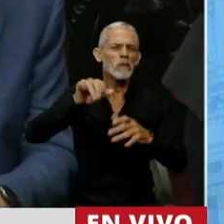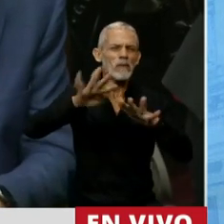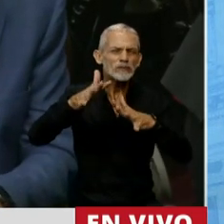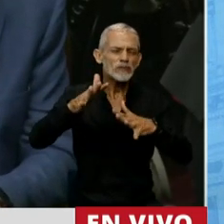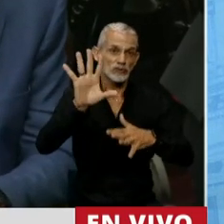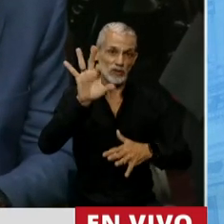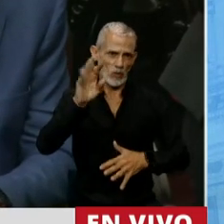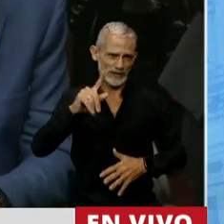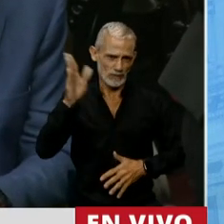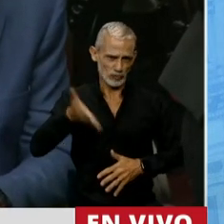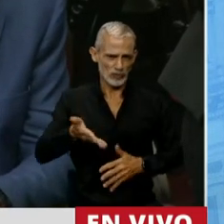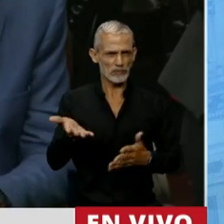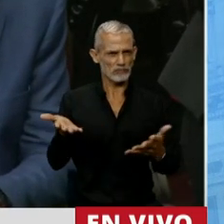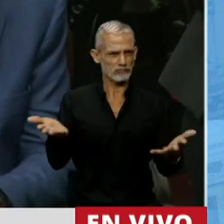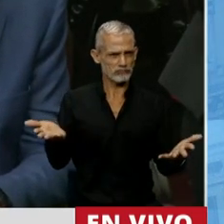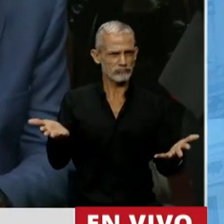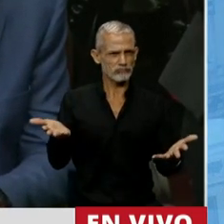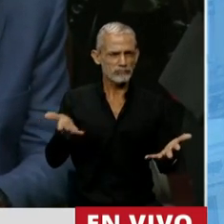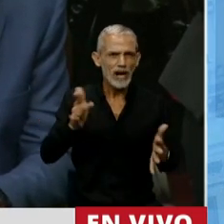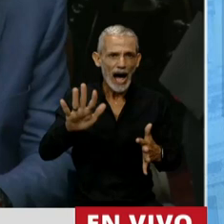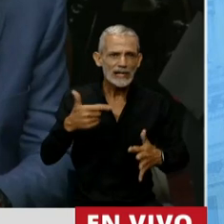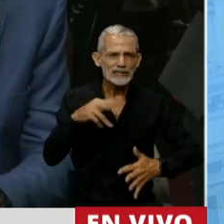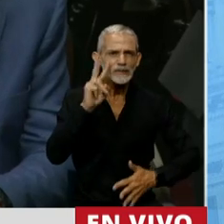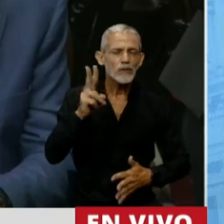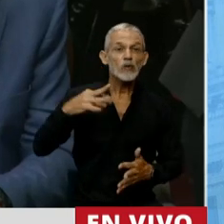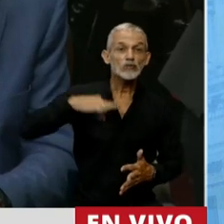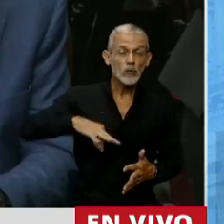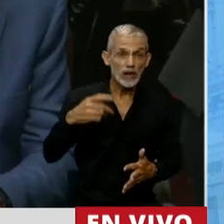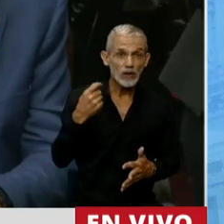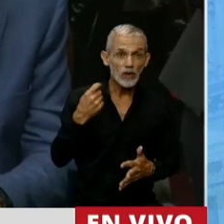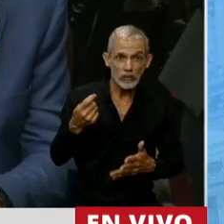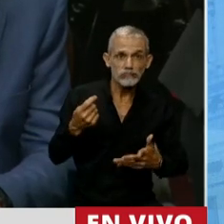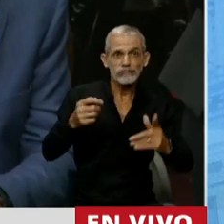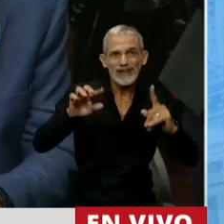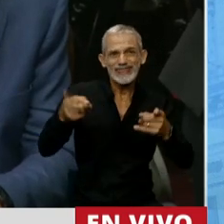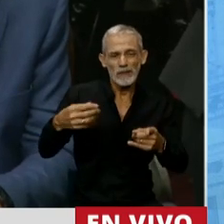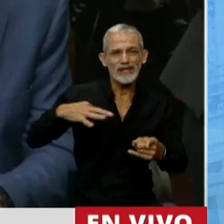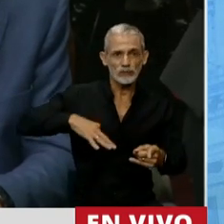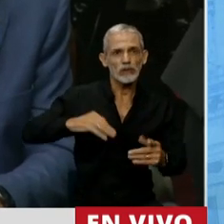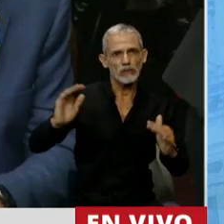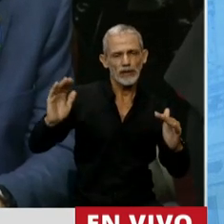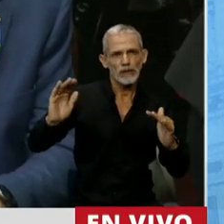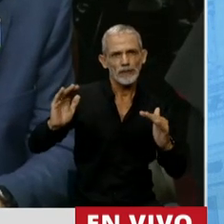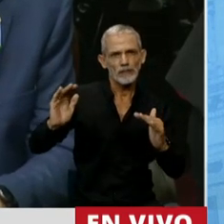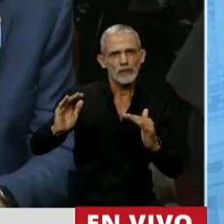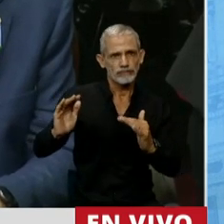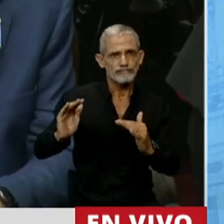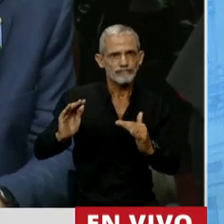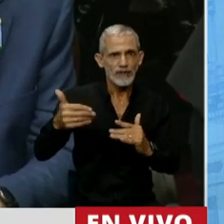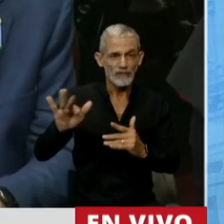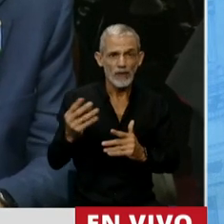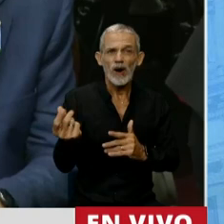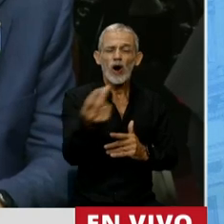50%, ¿cómo no vamos a mirar de esa manera que los haberes no pierdan en términos reales y no se disminuya su